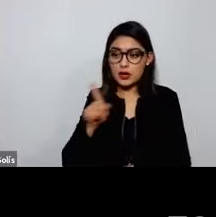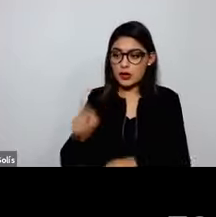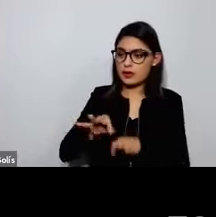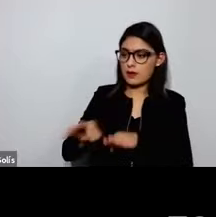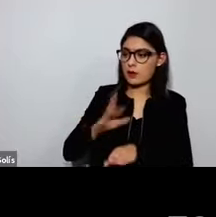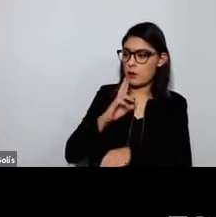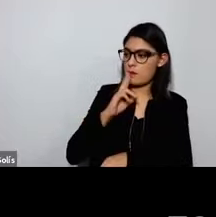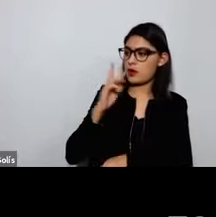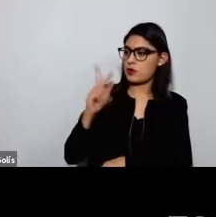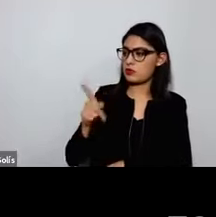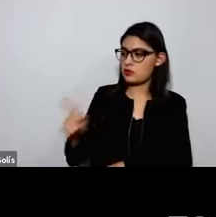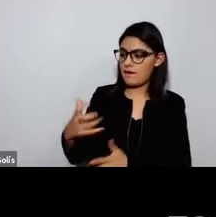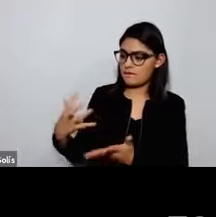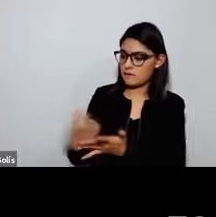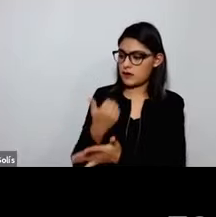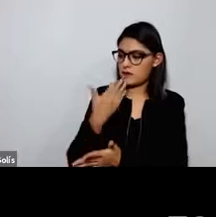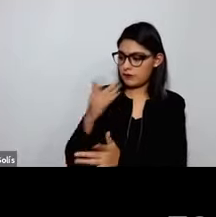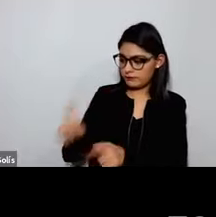peor remunerados.